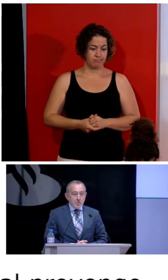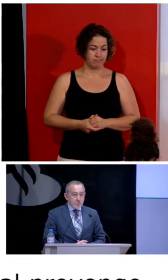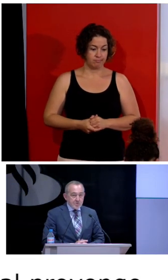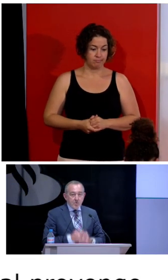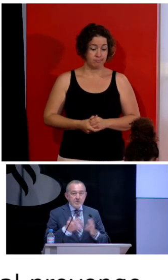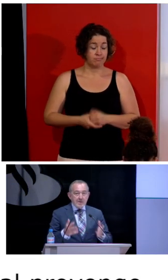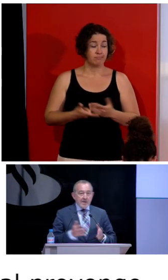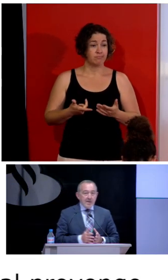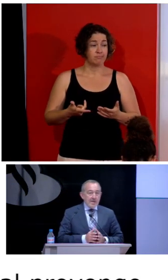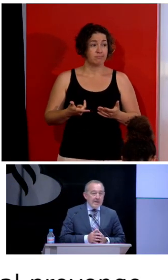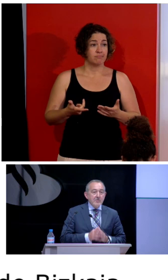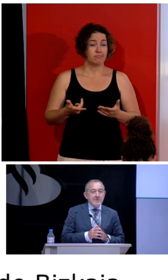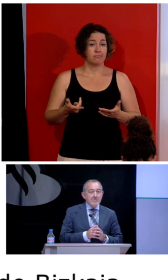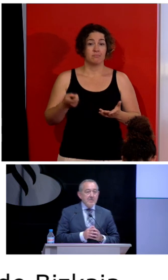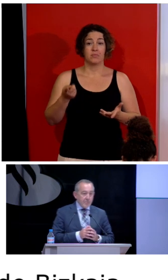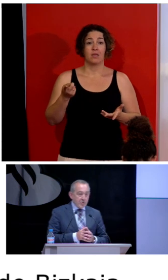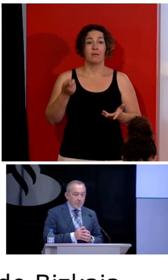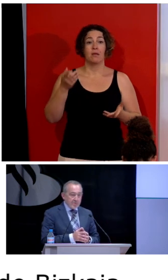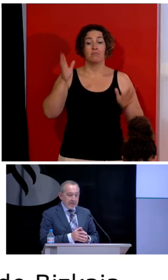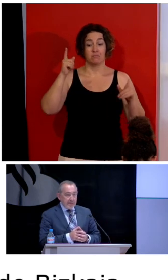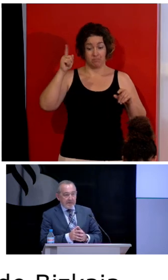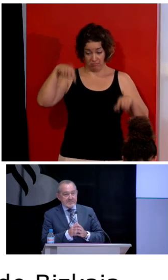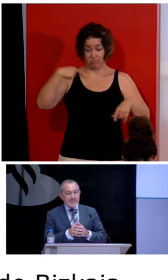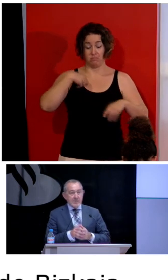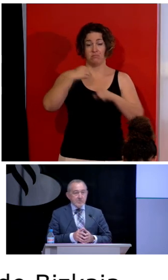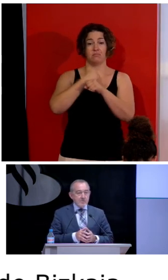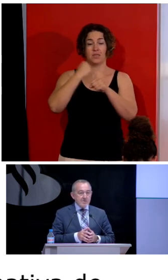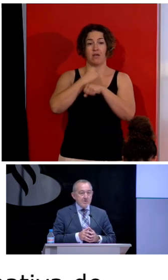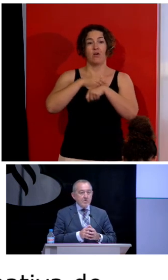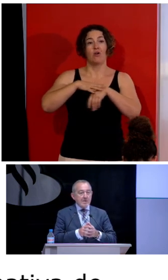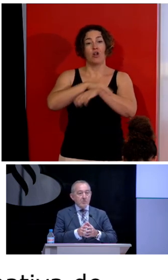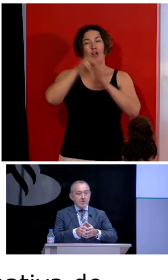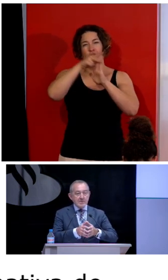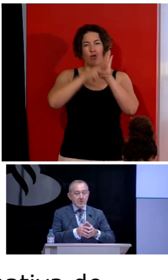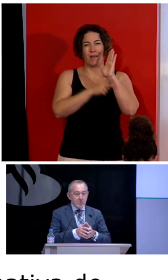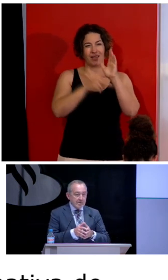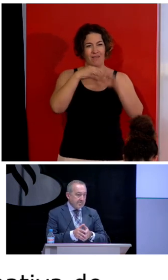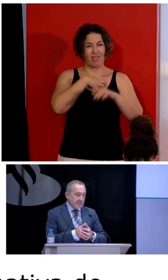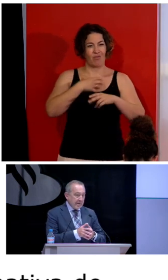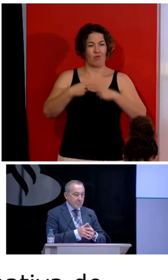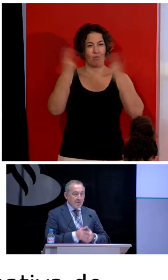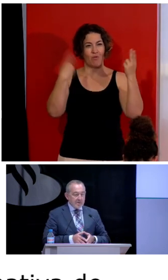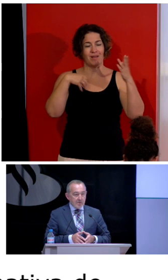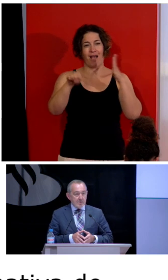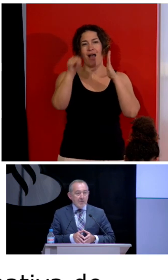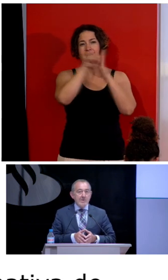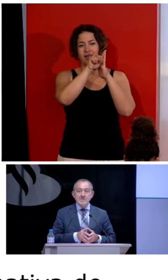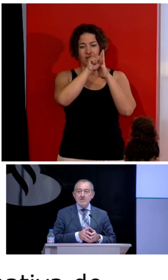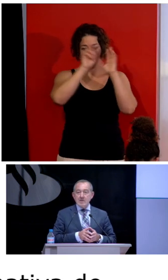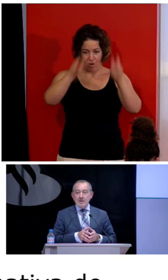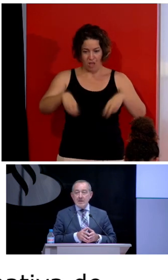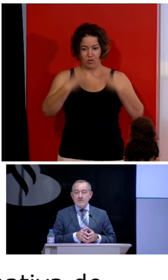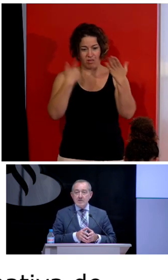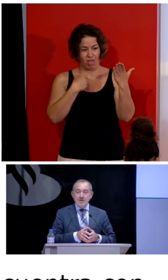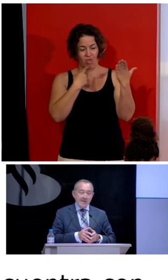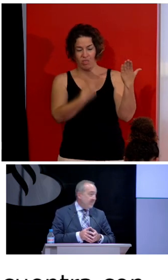Cuando uno se encuentra en la normativa de función pública, la legislación, y se encuentra con un artículo del EBEC actualizado en la cual se dice